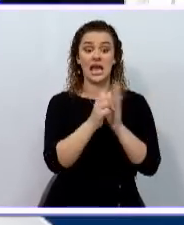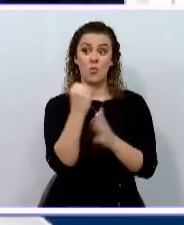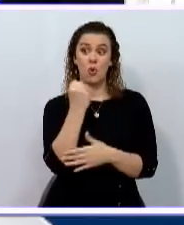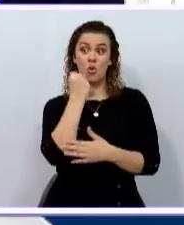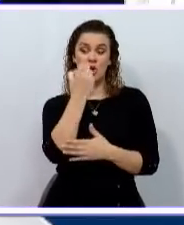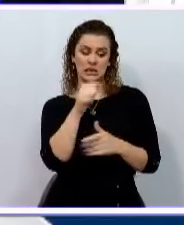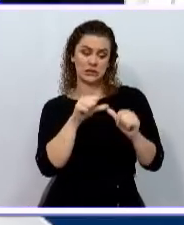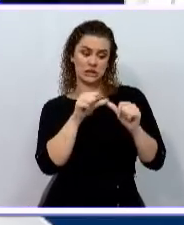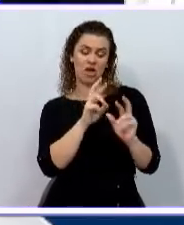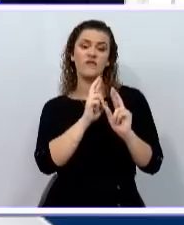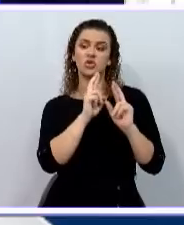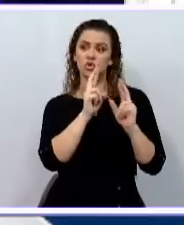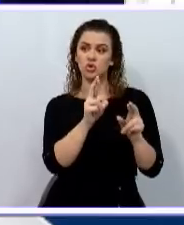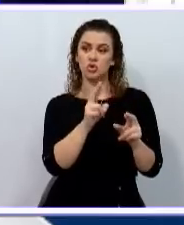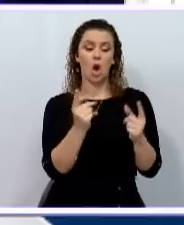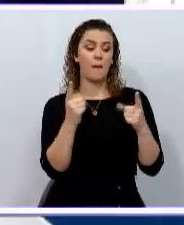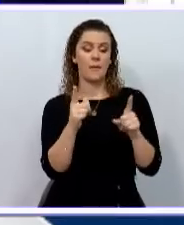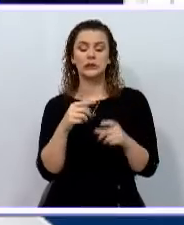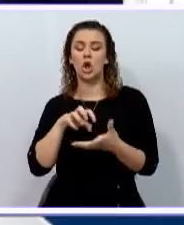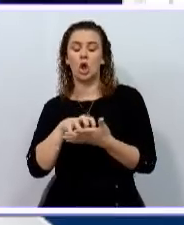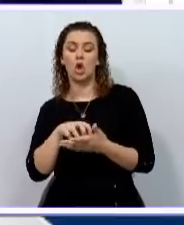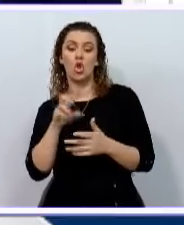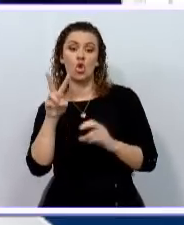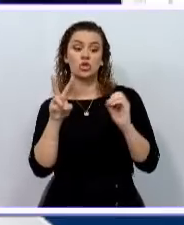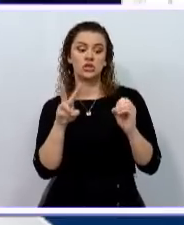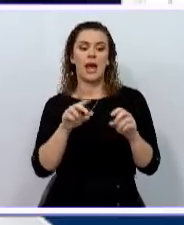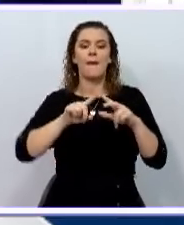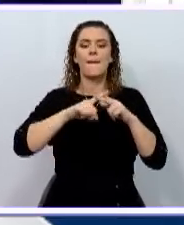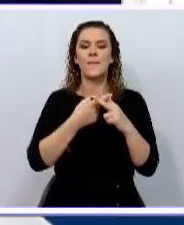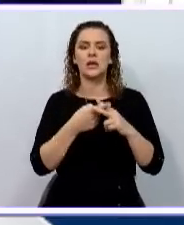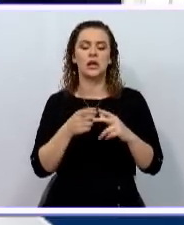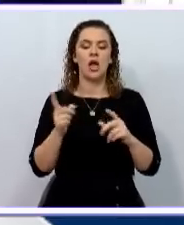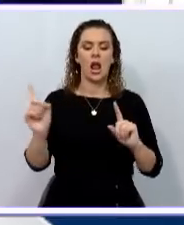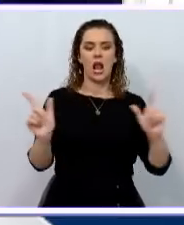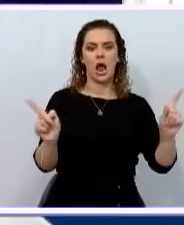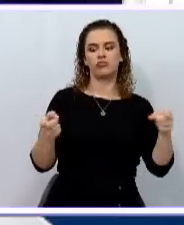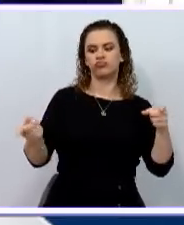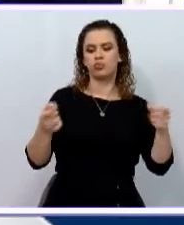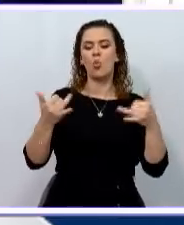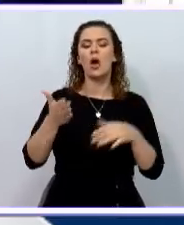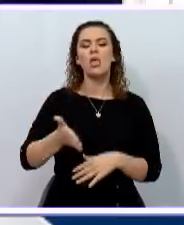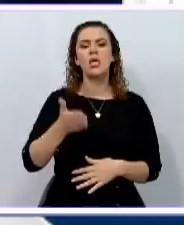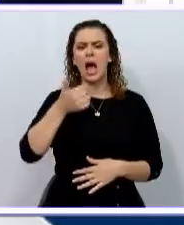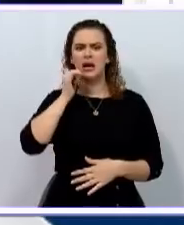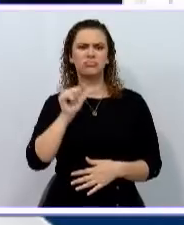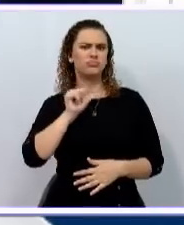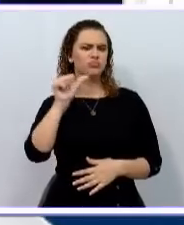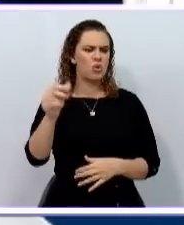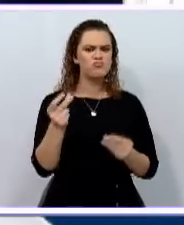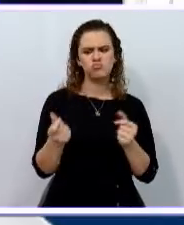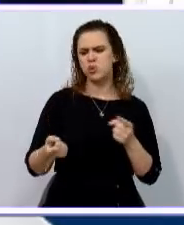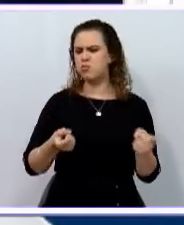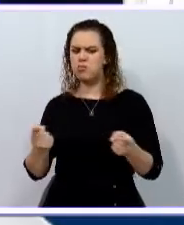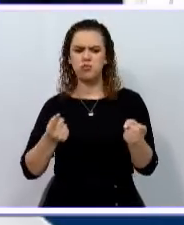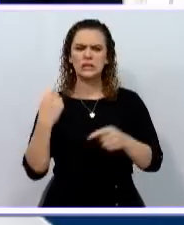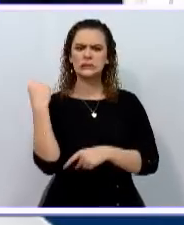mantener el resultado no pasar muchas zozobra el 2-0 con un jugador de más empezaría a lateralizar a jugar Lento no ayer liga deportiva Alajuelense eran todos